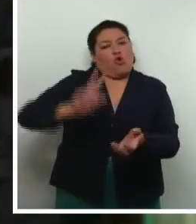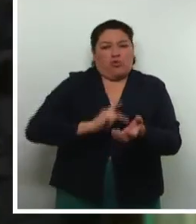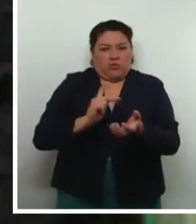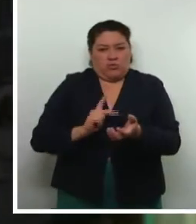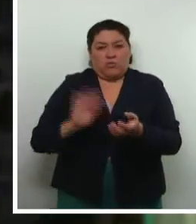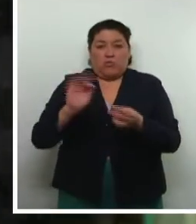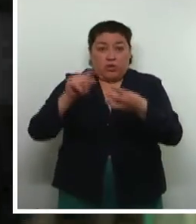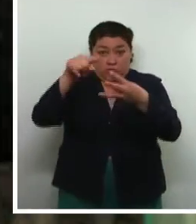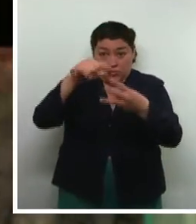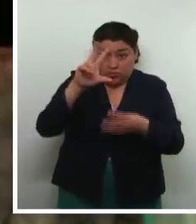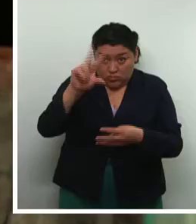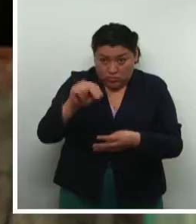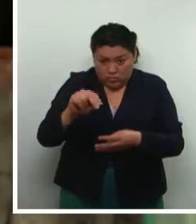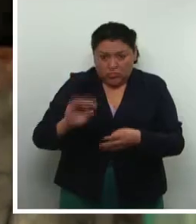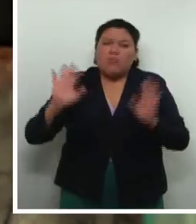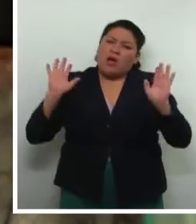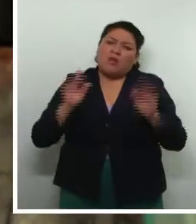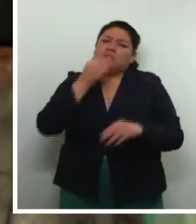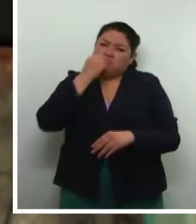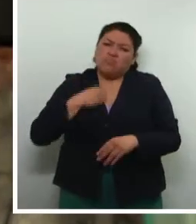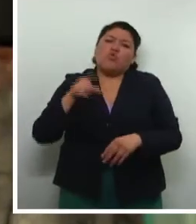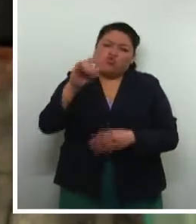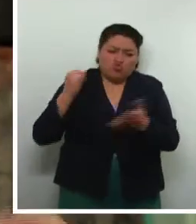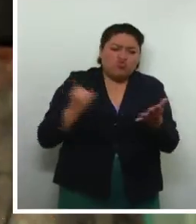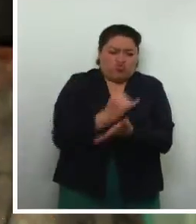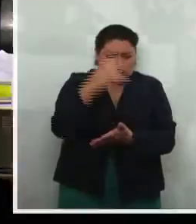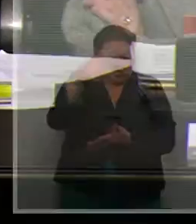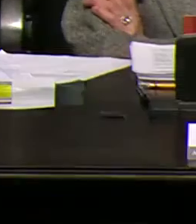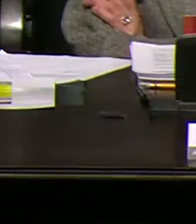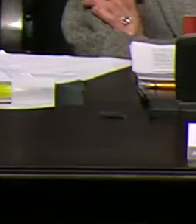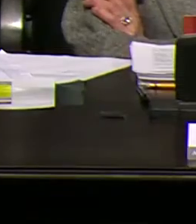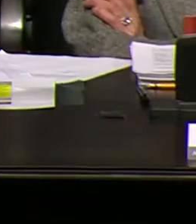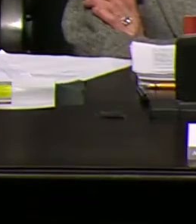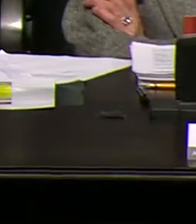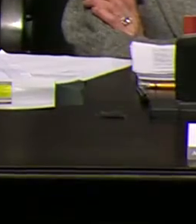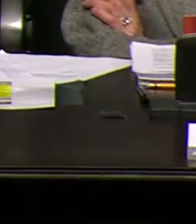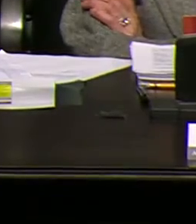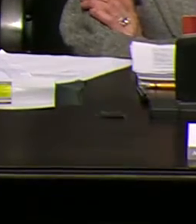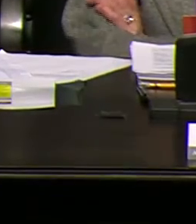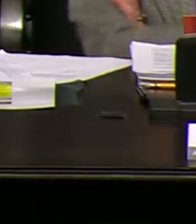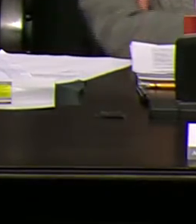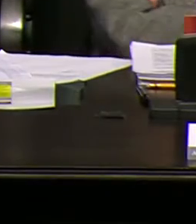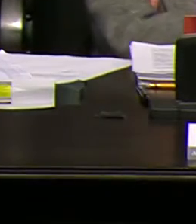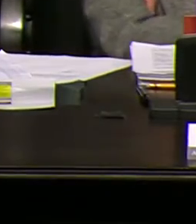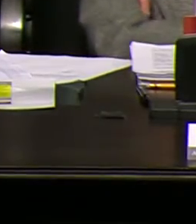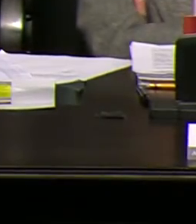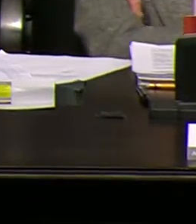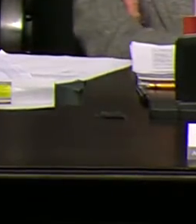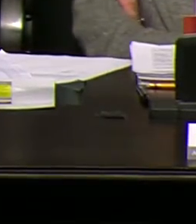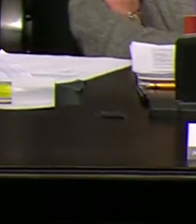así, pues también actuar en consecuencia. Diputada Lisbeth Hernández.